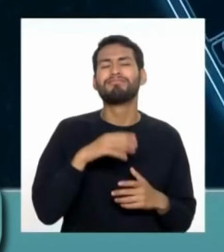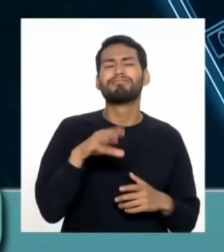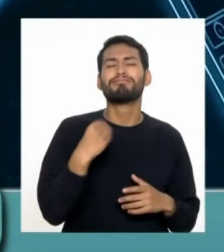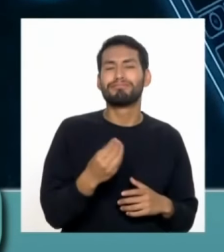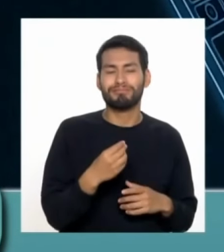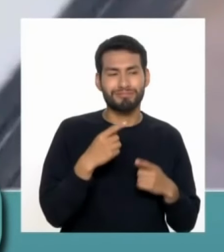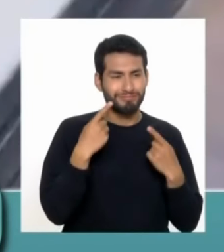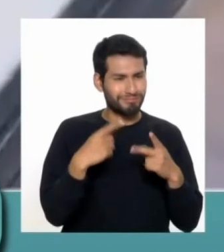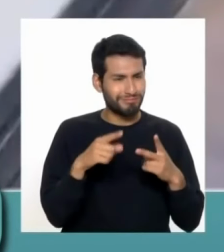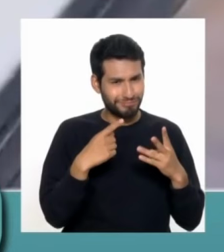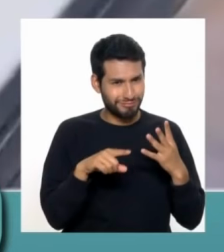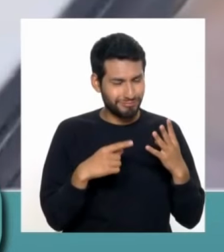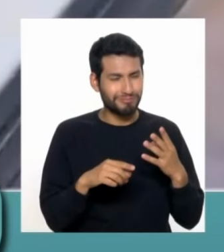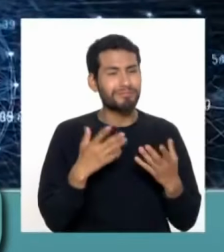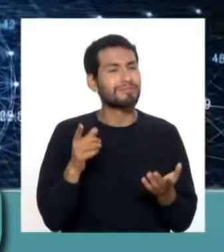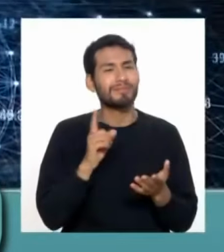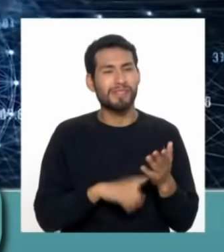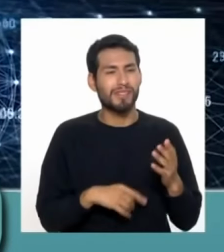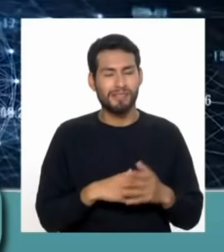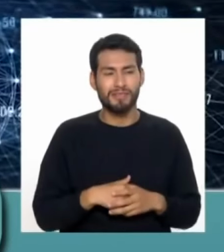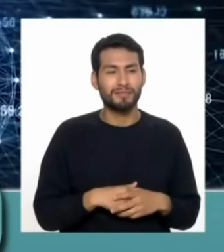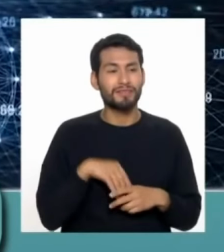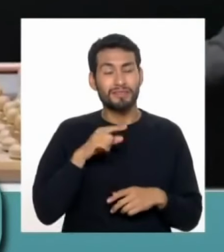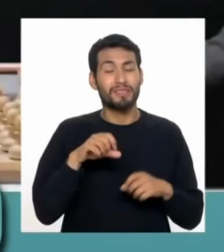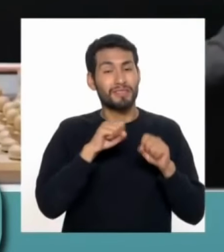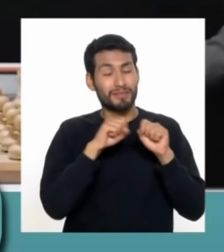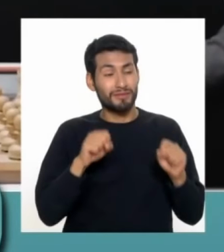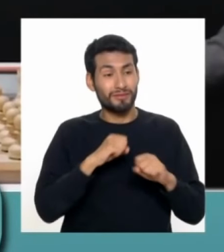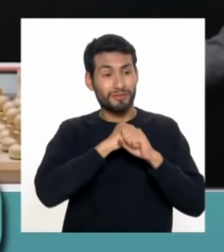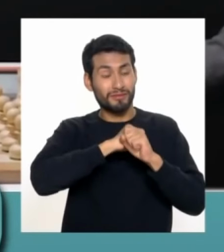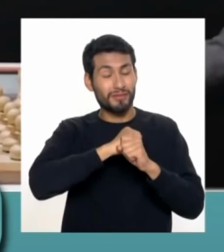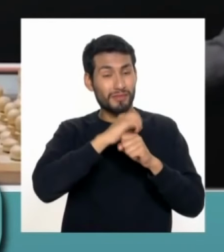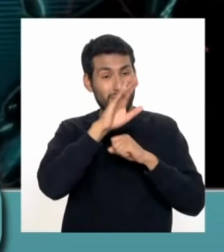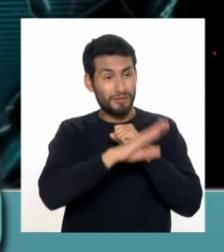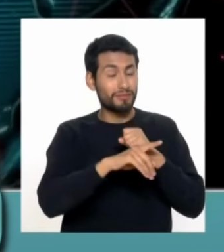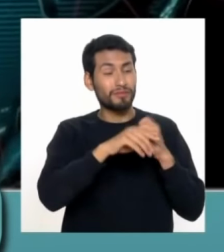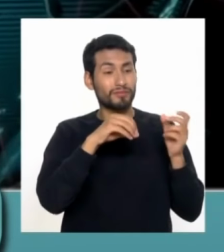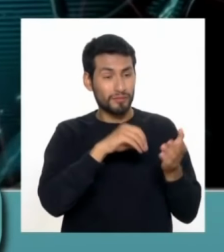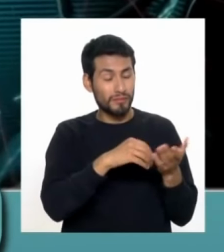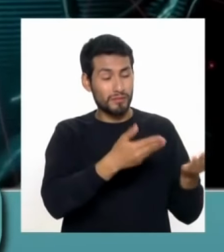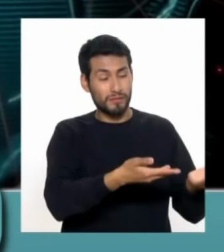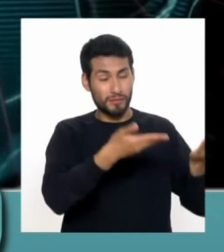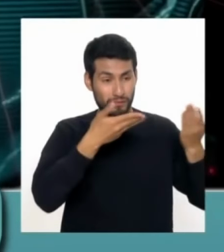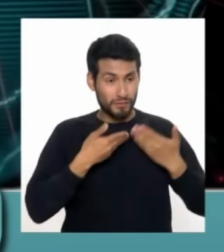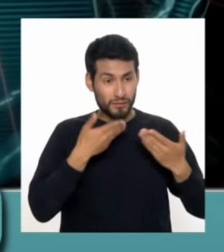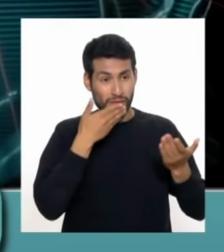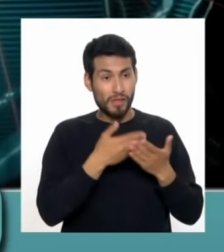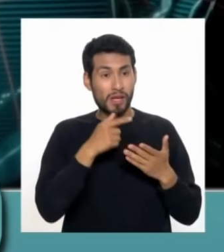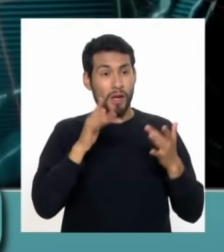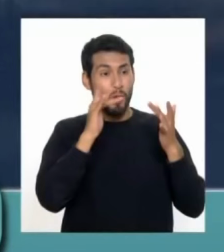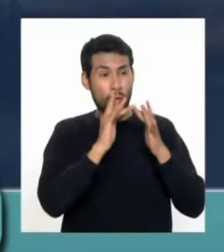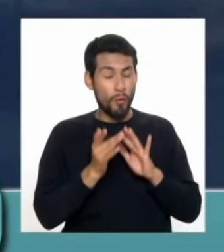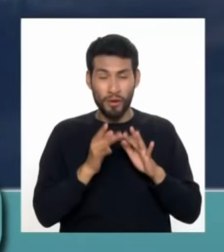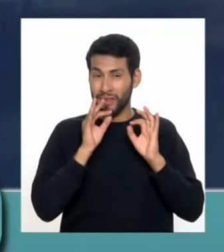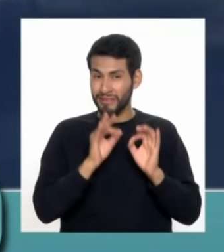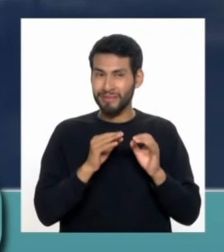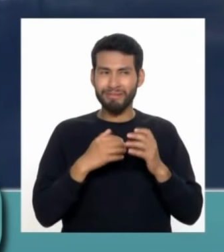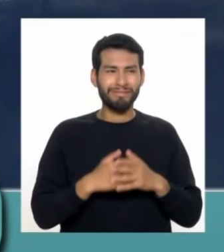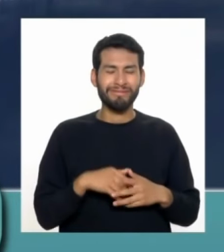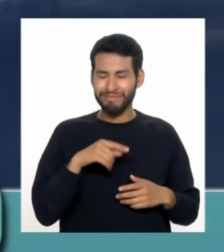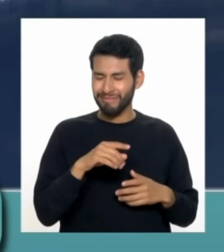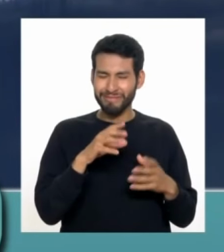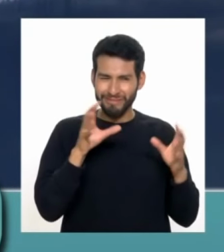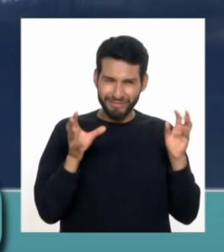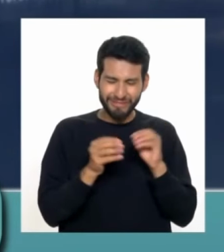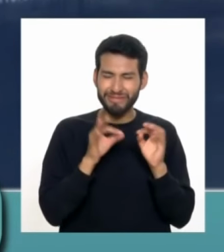varias cosas. Primero, por tener infraestructura de seguridad también que garantice ¿no? Estas conexiones que sean, digamos, idóneas,